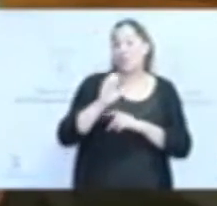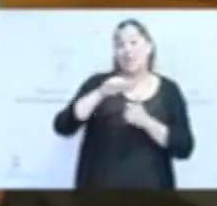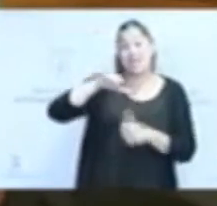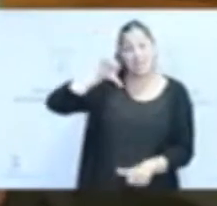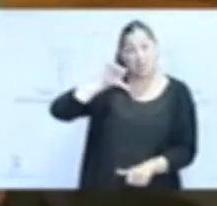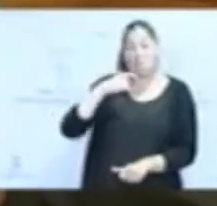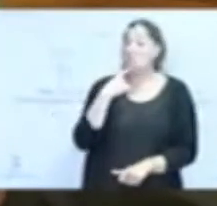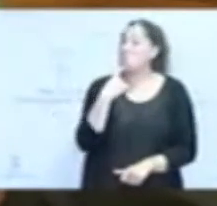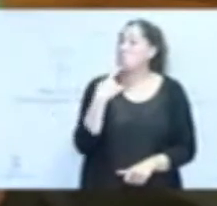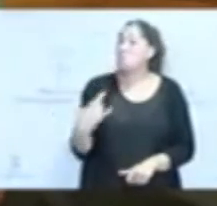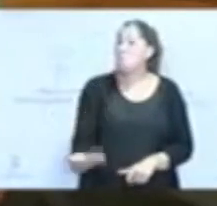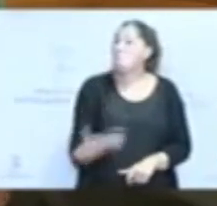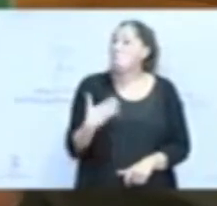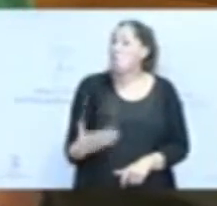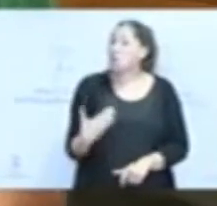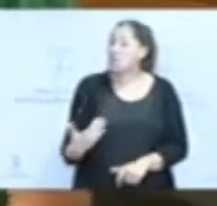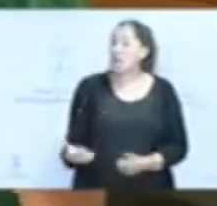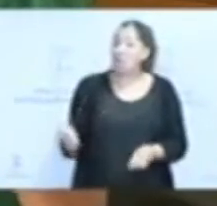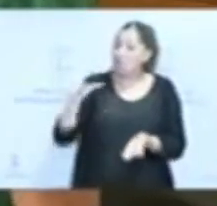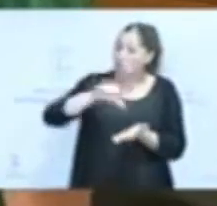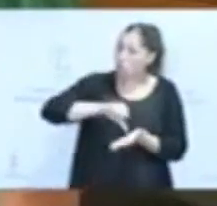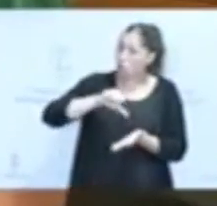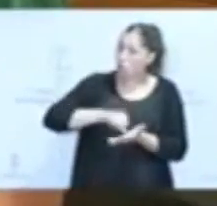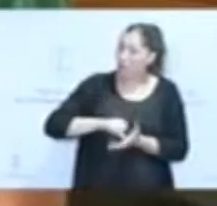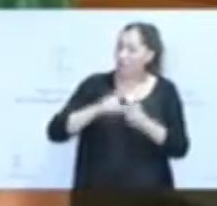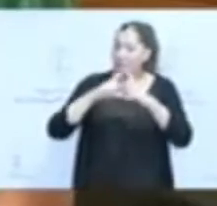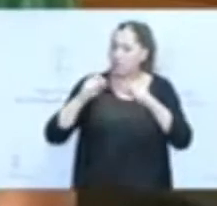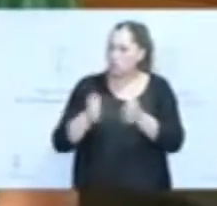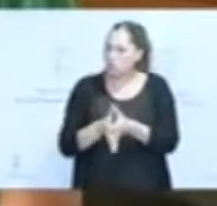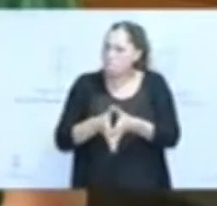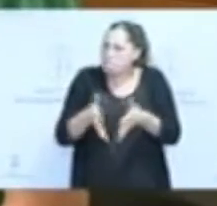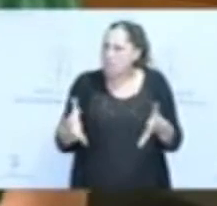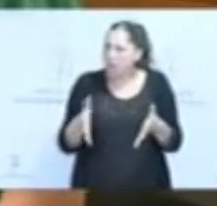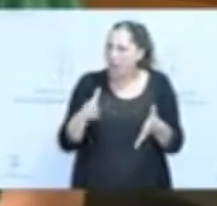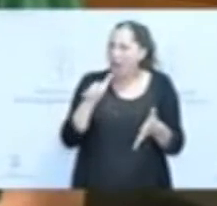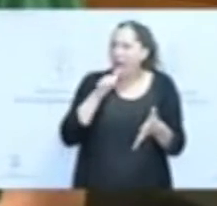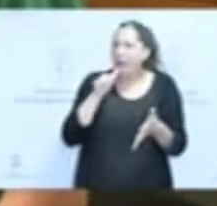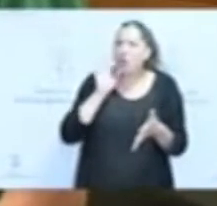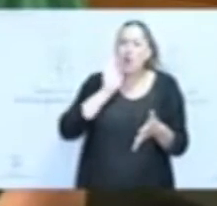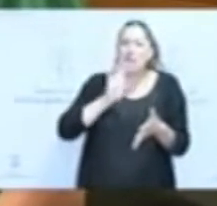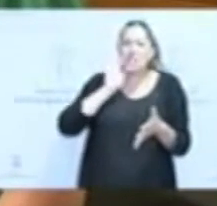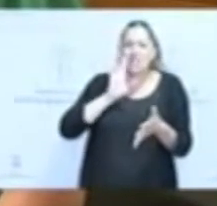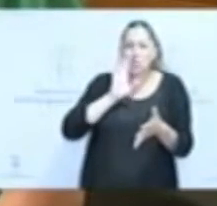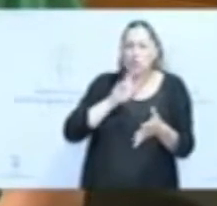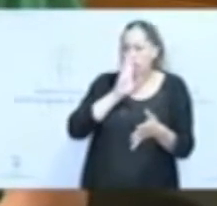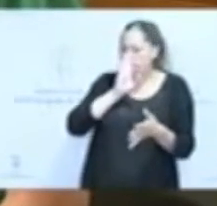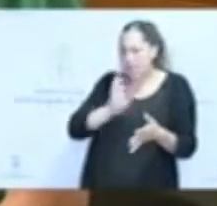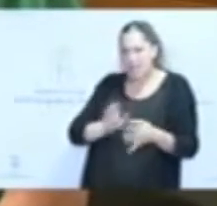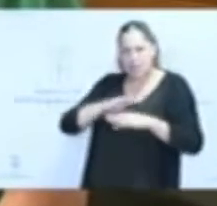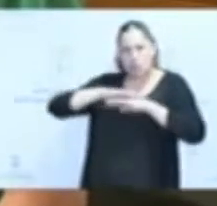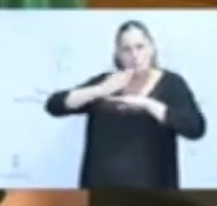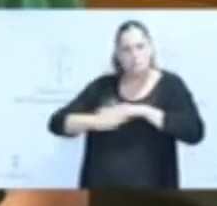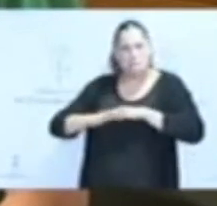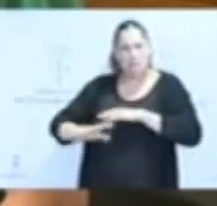pasaba nada porque la mayor ciudad de Asturias estuviera vertiendo sus aguas residuales directamente al mar Cantábrico porque era una